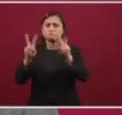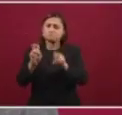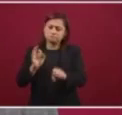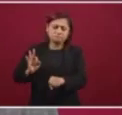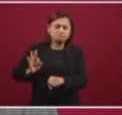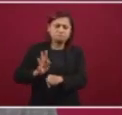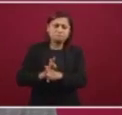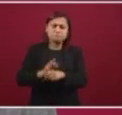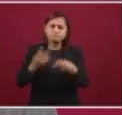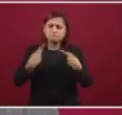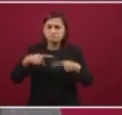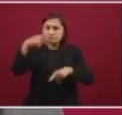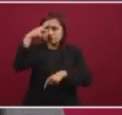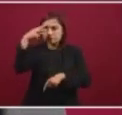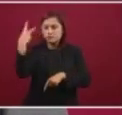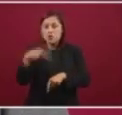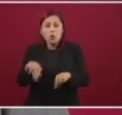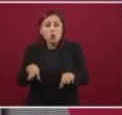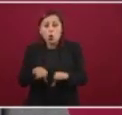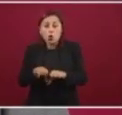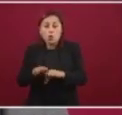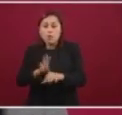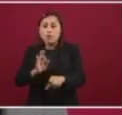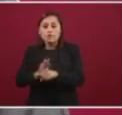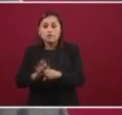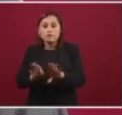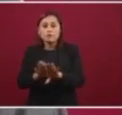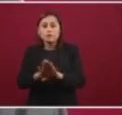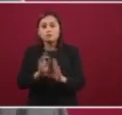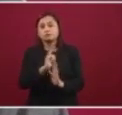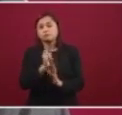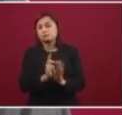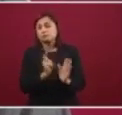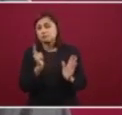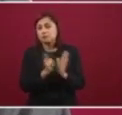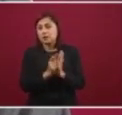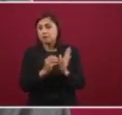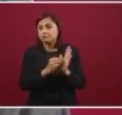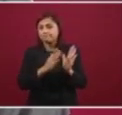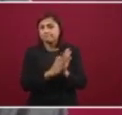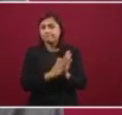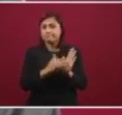y todo por la vía legal. Nadie debe de